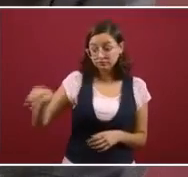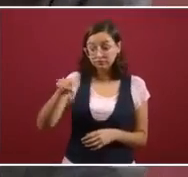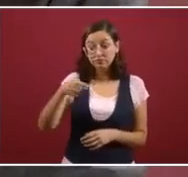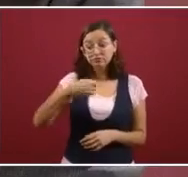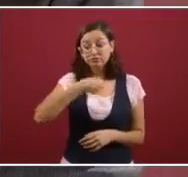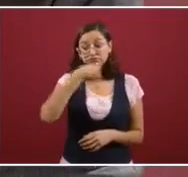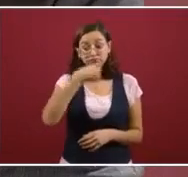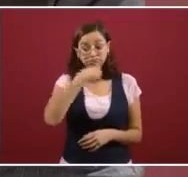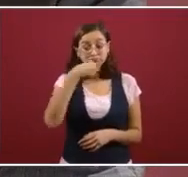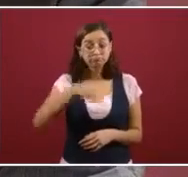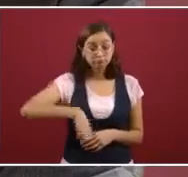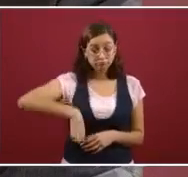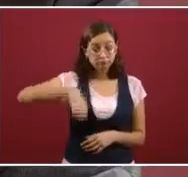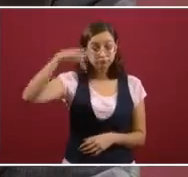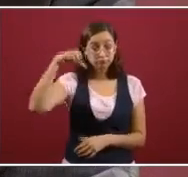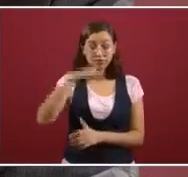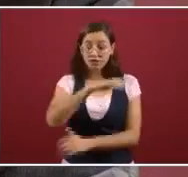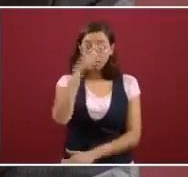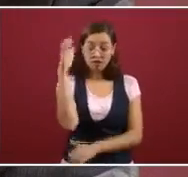de su